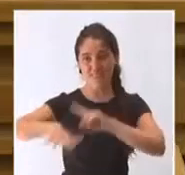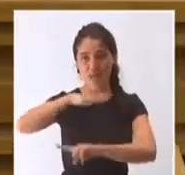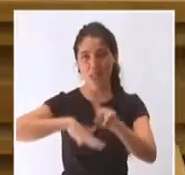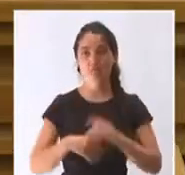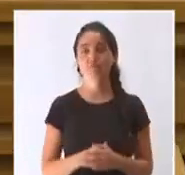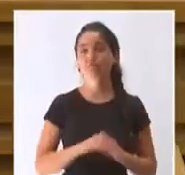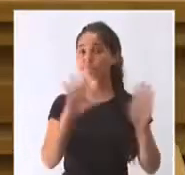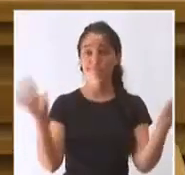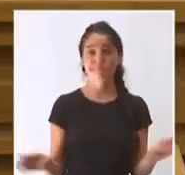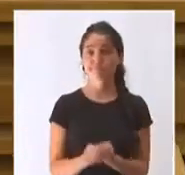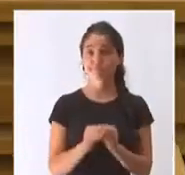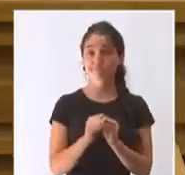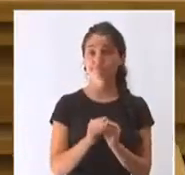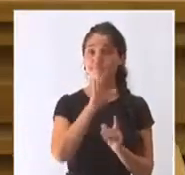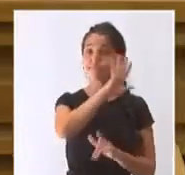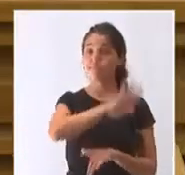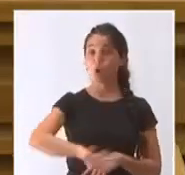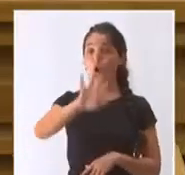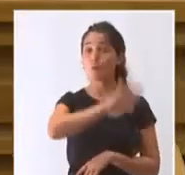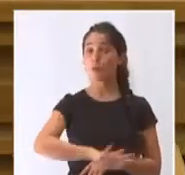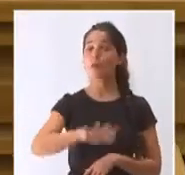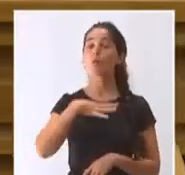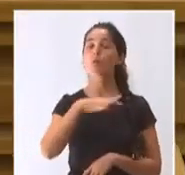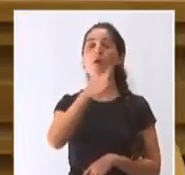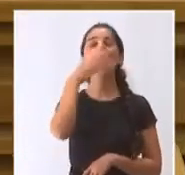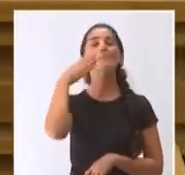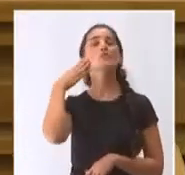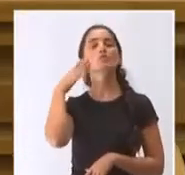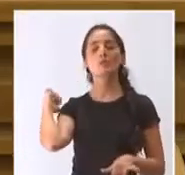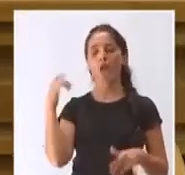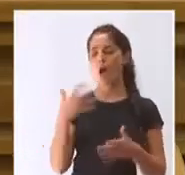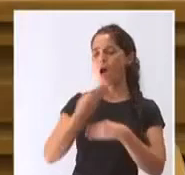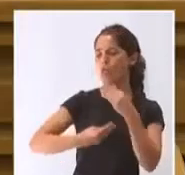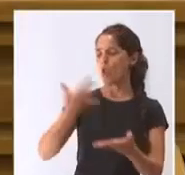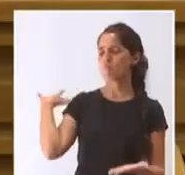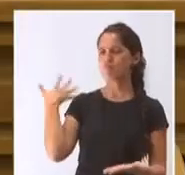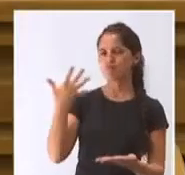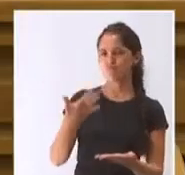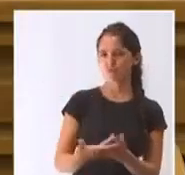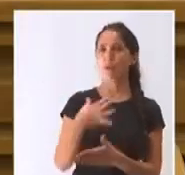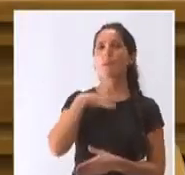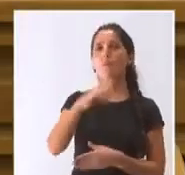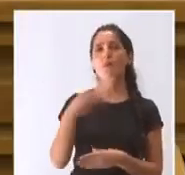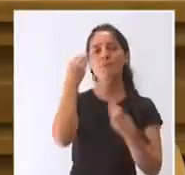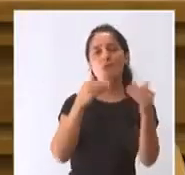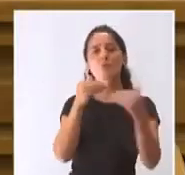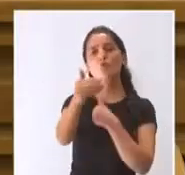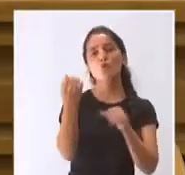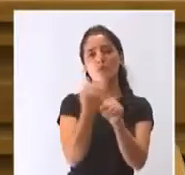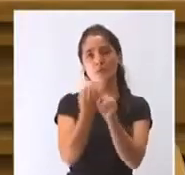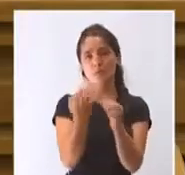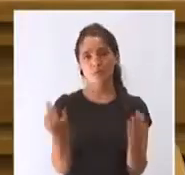puede presumir de lo mucho que se ha hecho y puede plantearse nuevos retos en la agenda 2030 como les decía